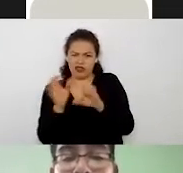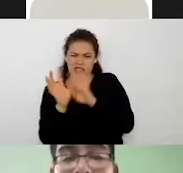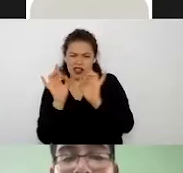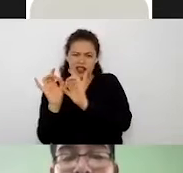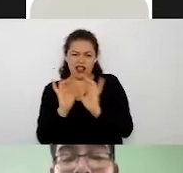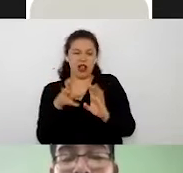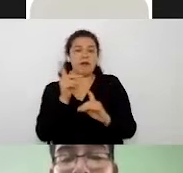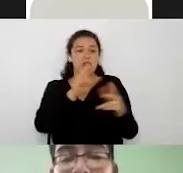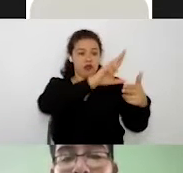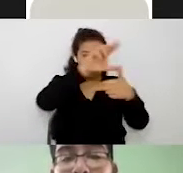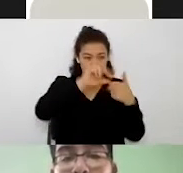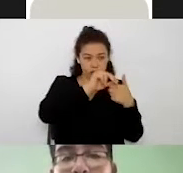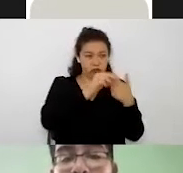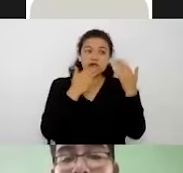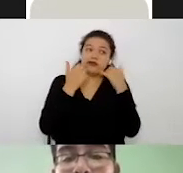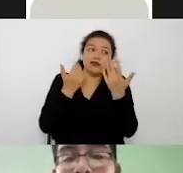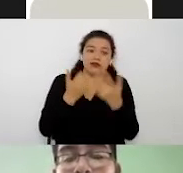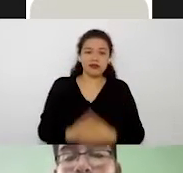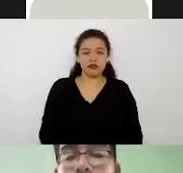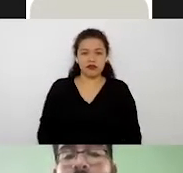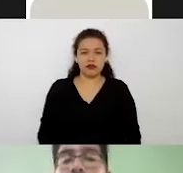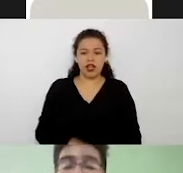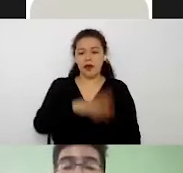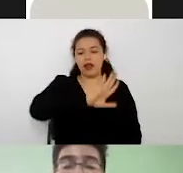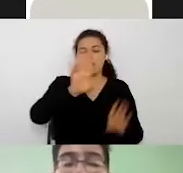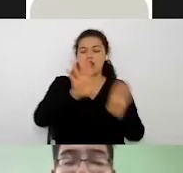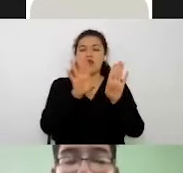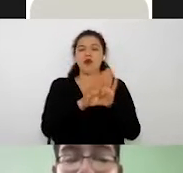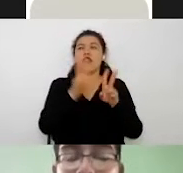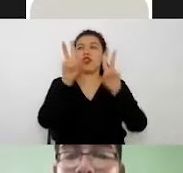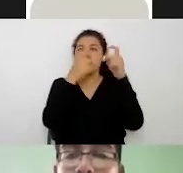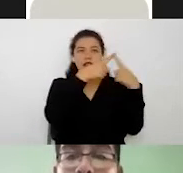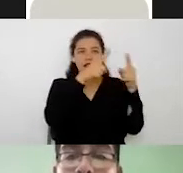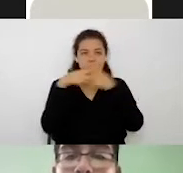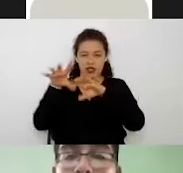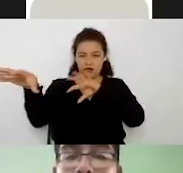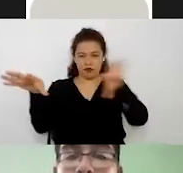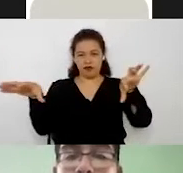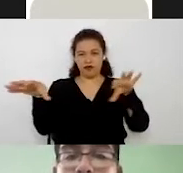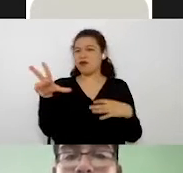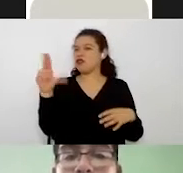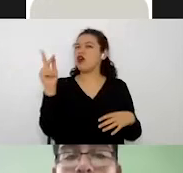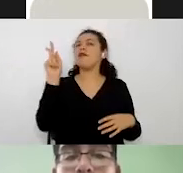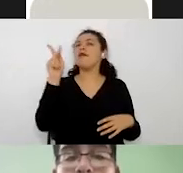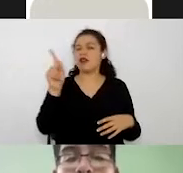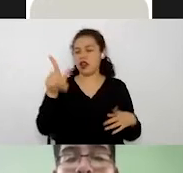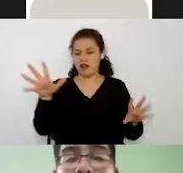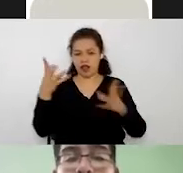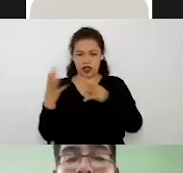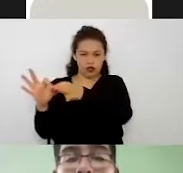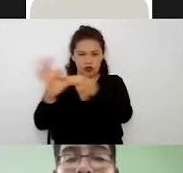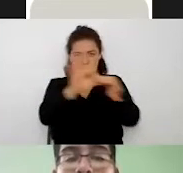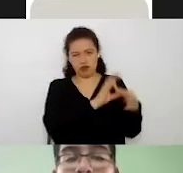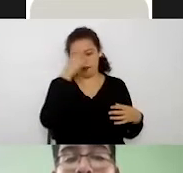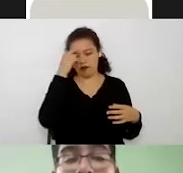huracanes. Entonces, pareciéramos ajenos, pero en realidad no, somos muy cercanos a este